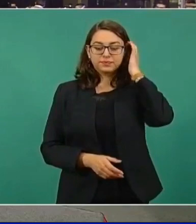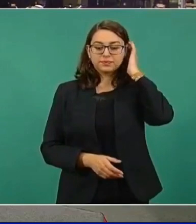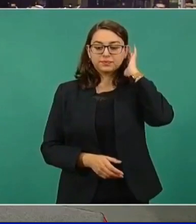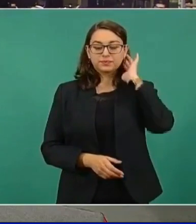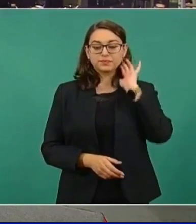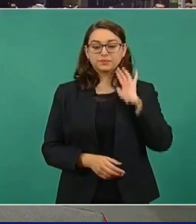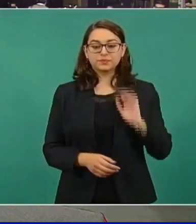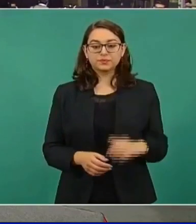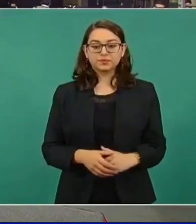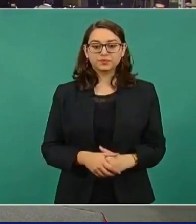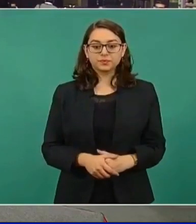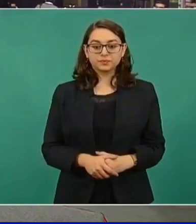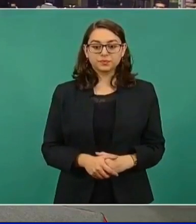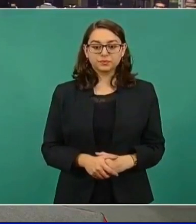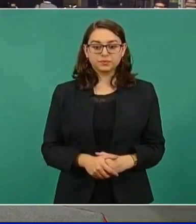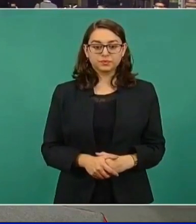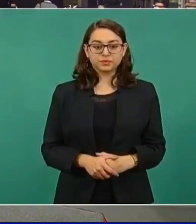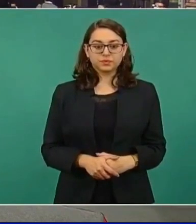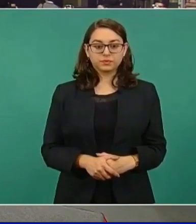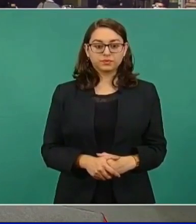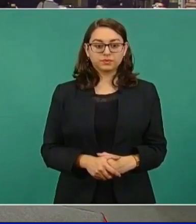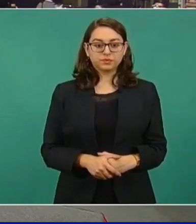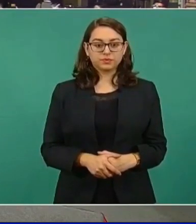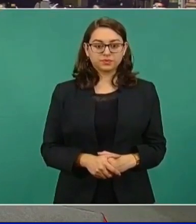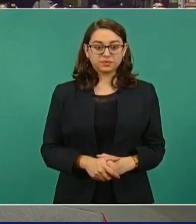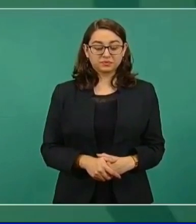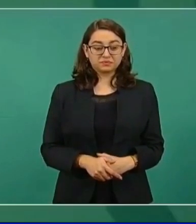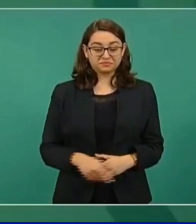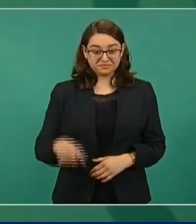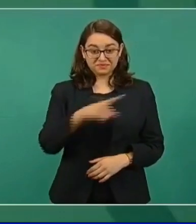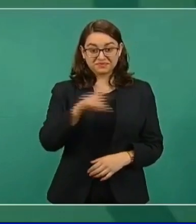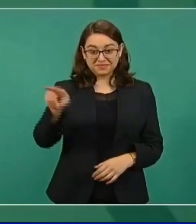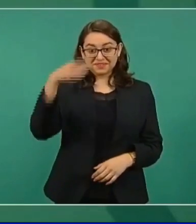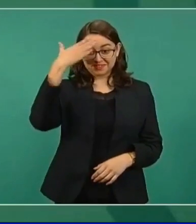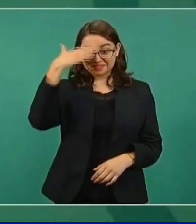A ver si captaron ahí para que me ayuden.